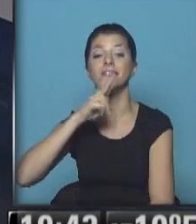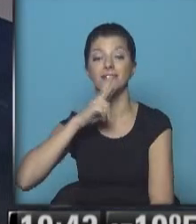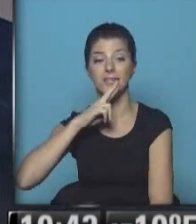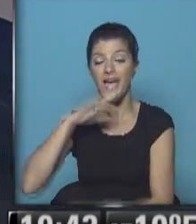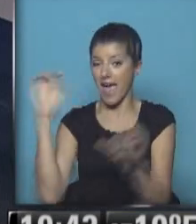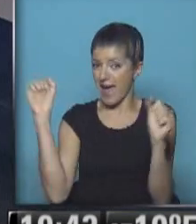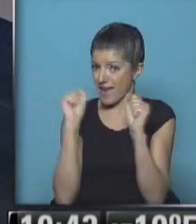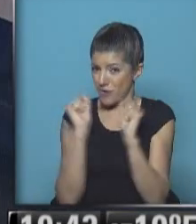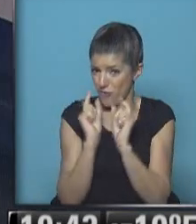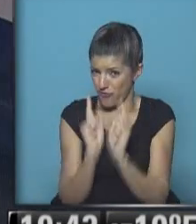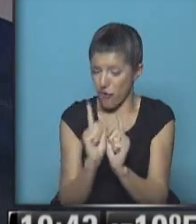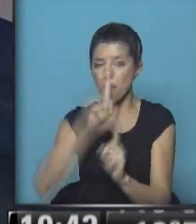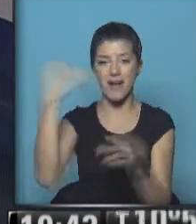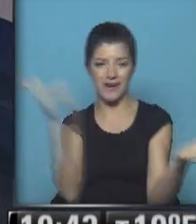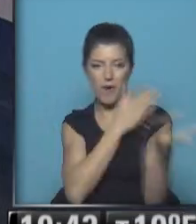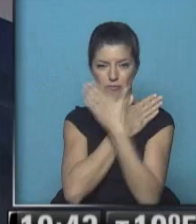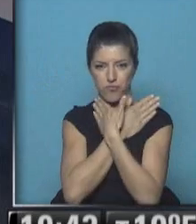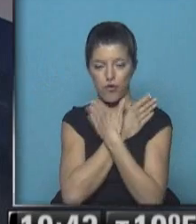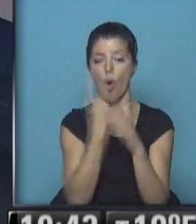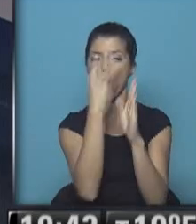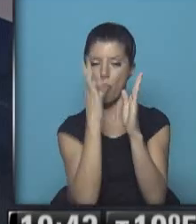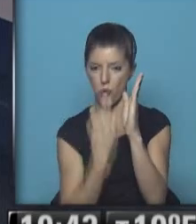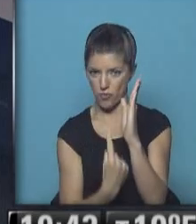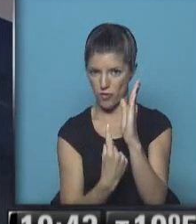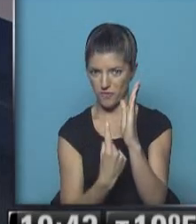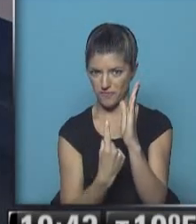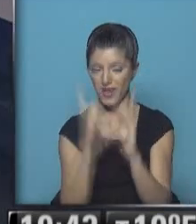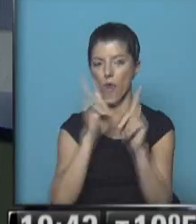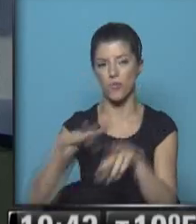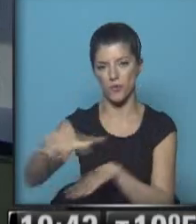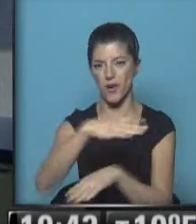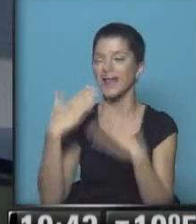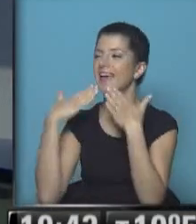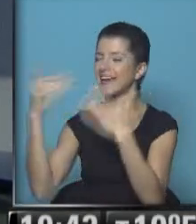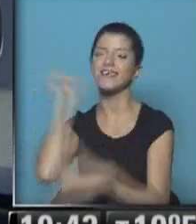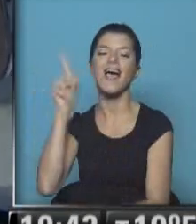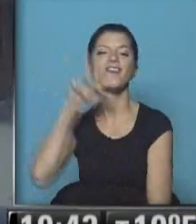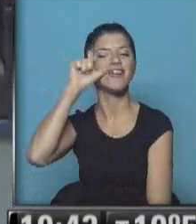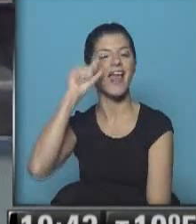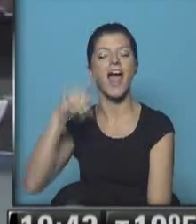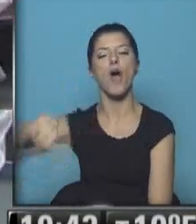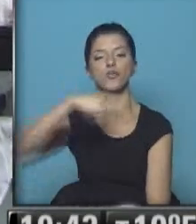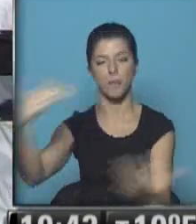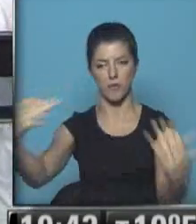vino con todo, abríguese mañana, 1 grado bajo cero en áreas suburbanas. Muchas gracias a Gaby, a ustedes por supuesto por estar